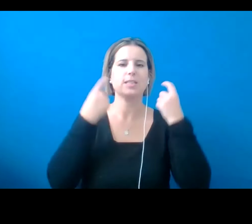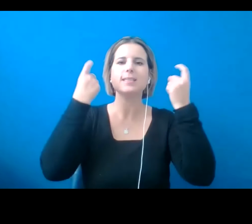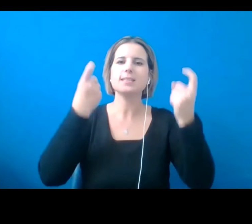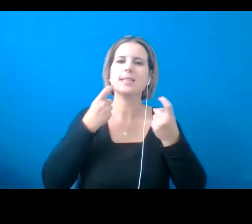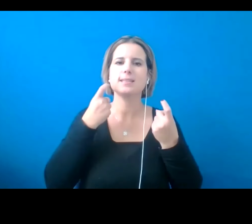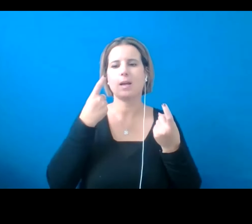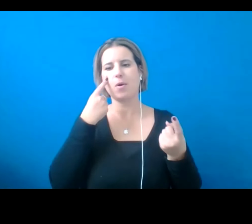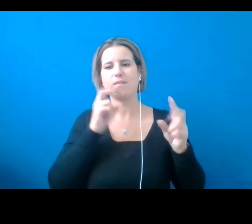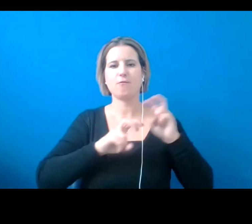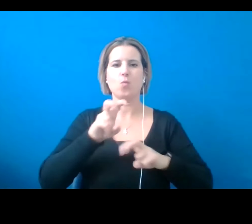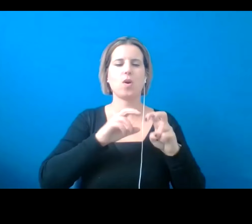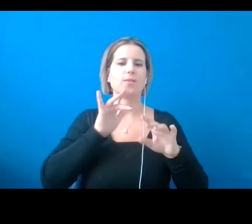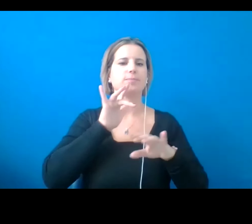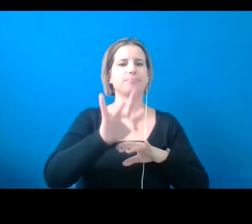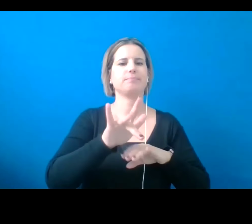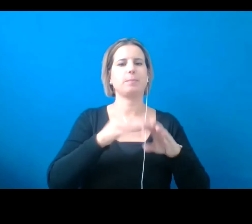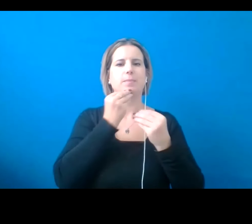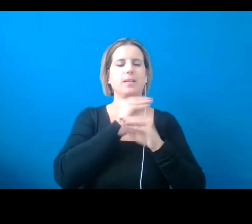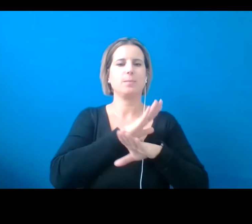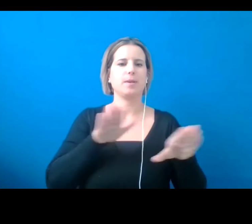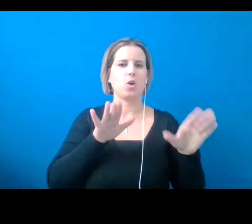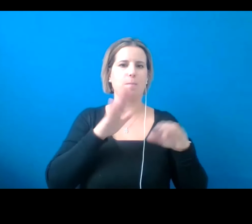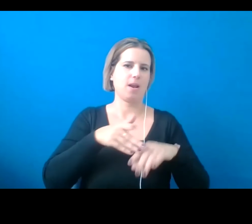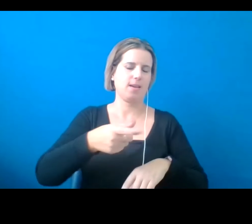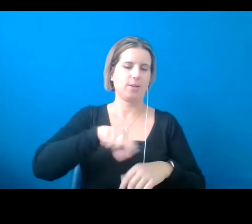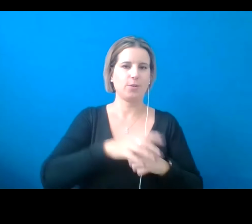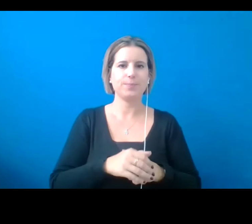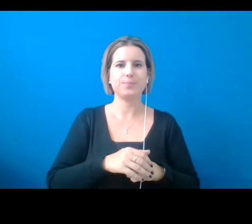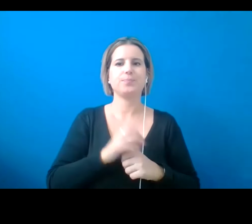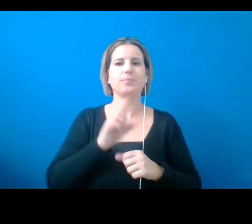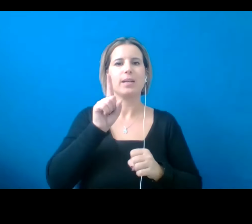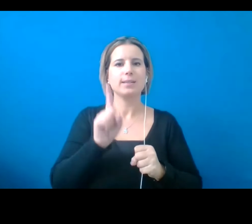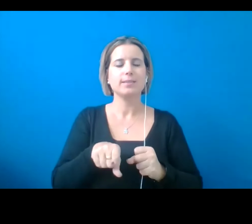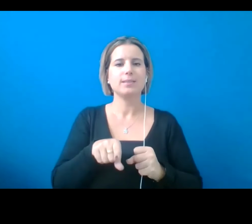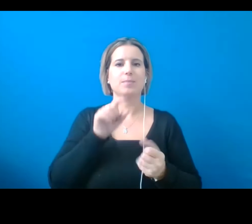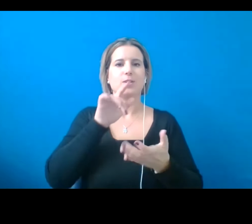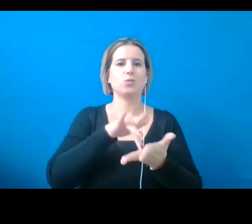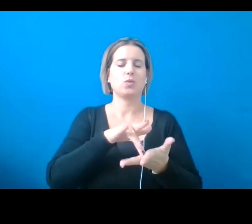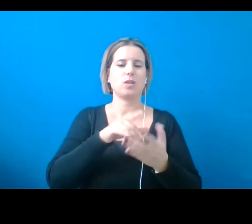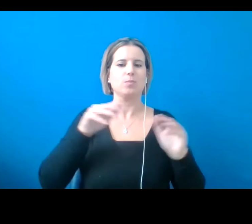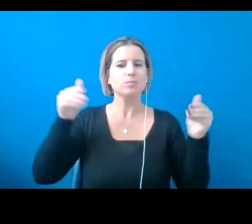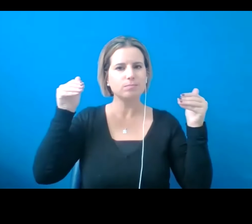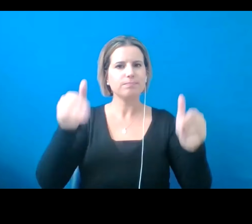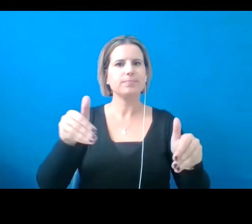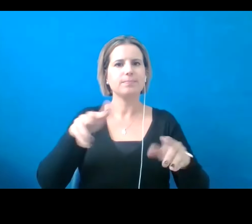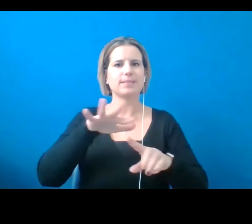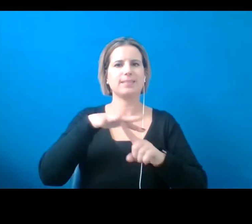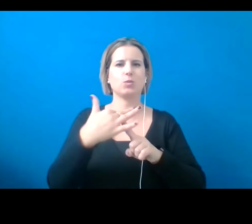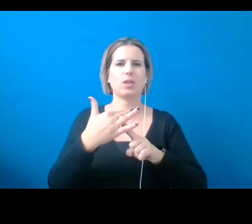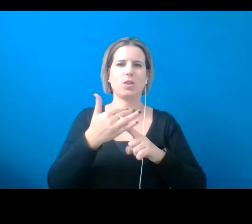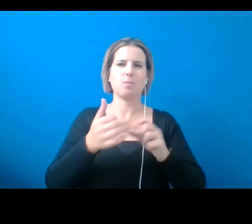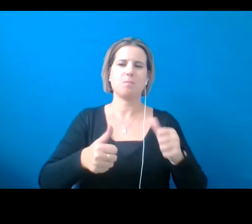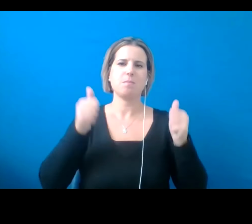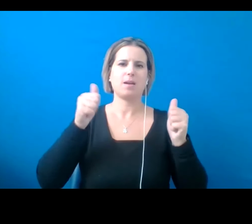el mejor día y la mejor hora para ellos también cuando estamos implicados en un caso más de un